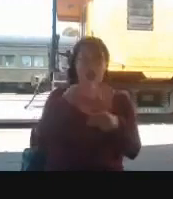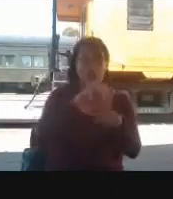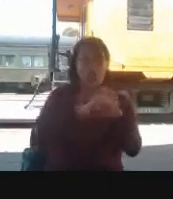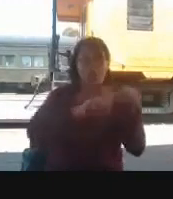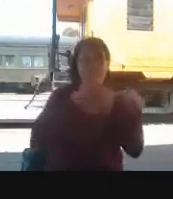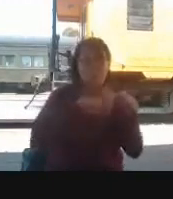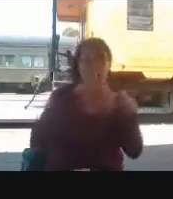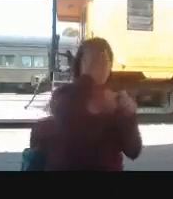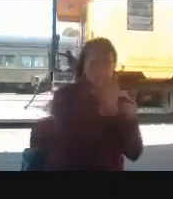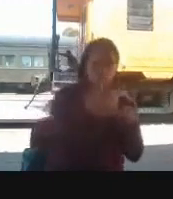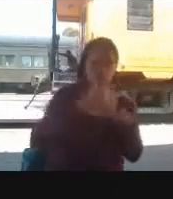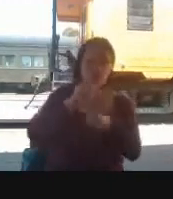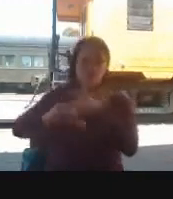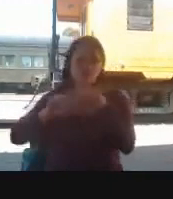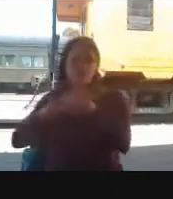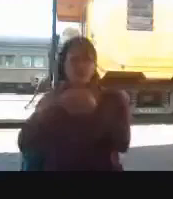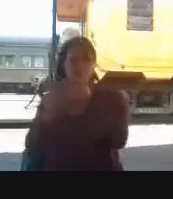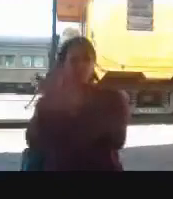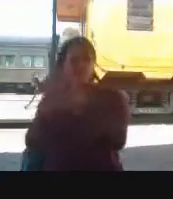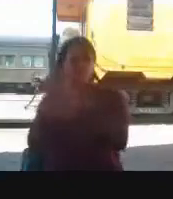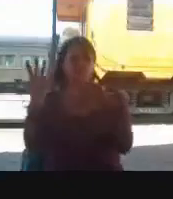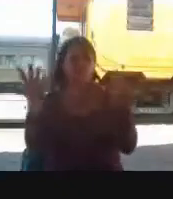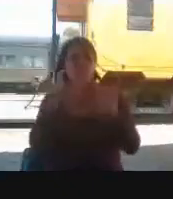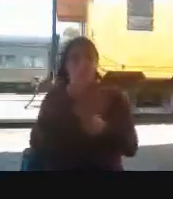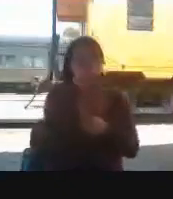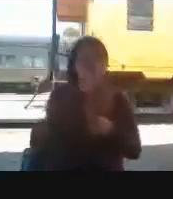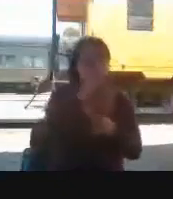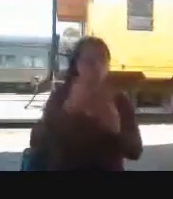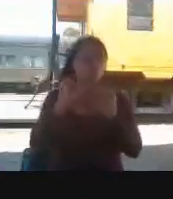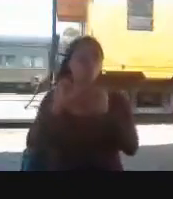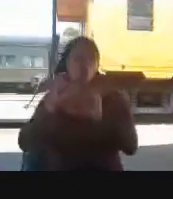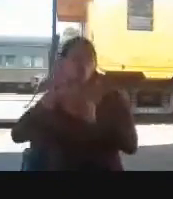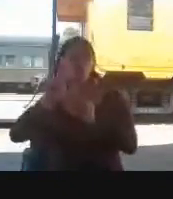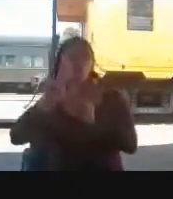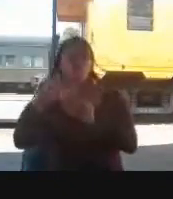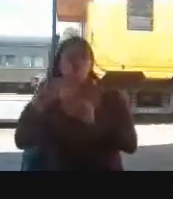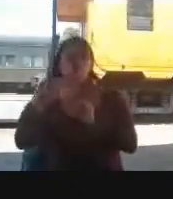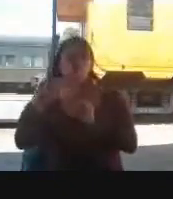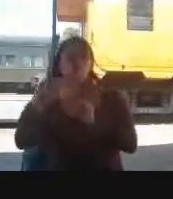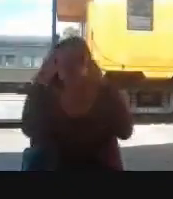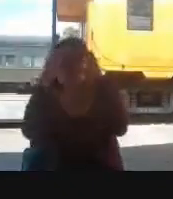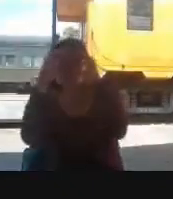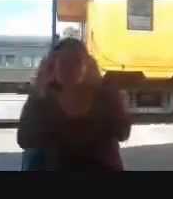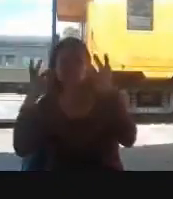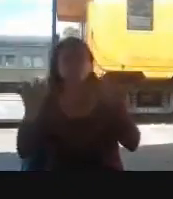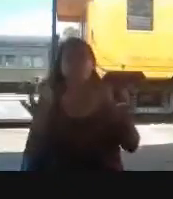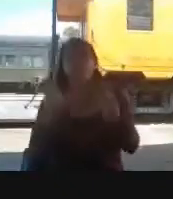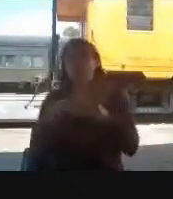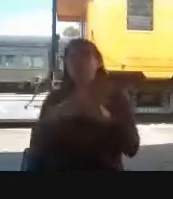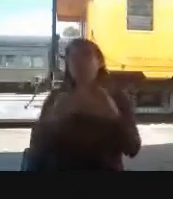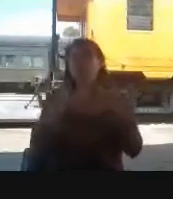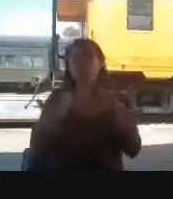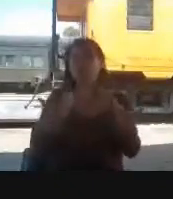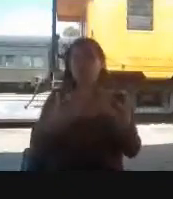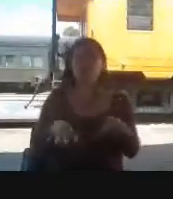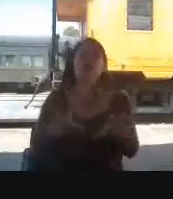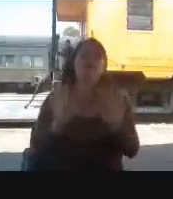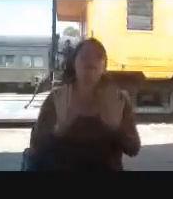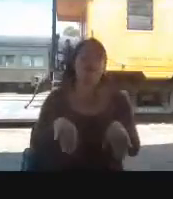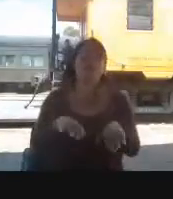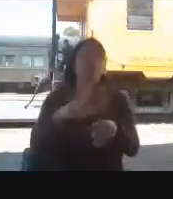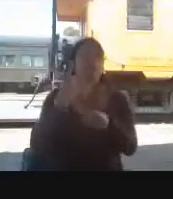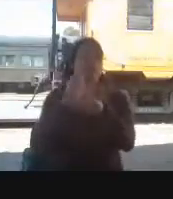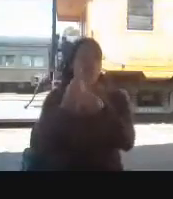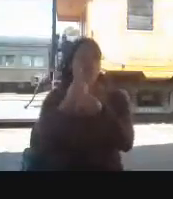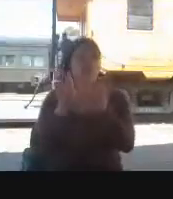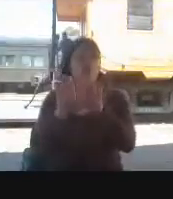o los búhos? Una más, por favor. Primero hay que entender cómo es que las aves funcionan dentro de